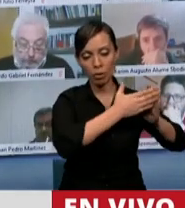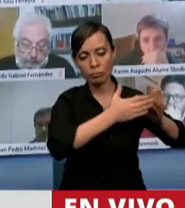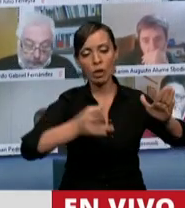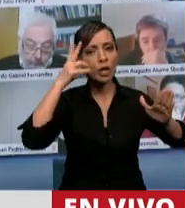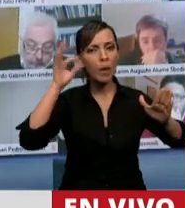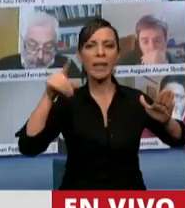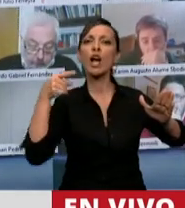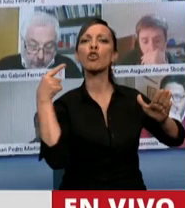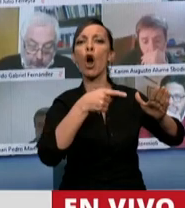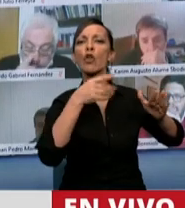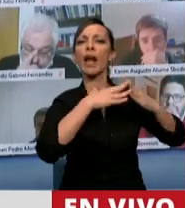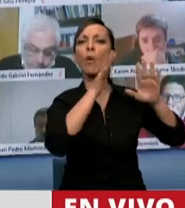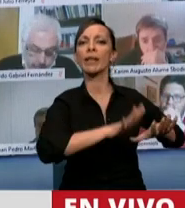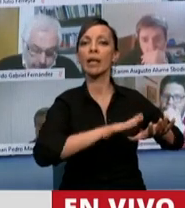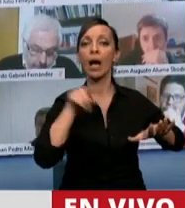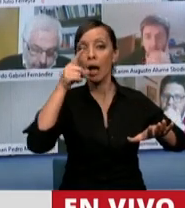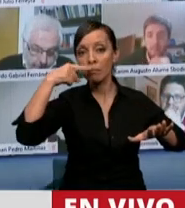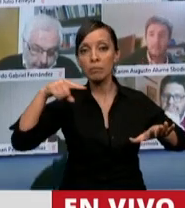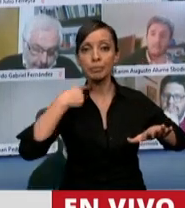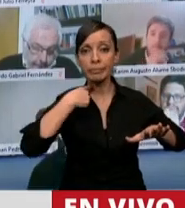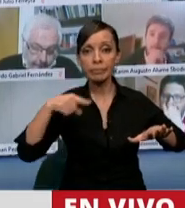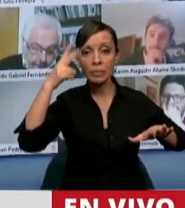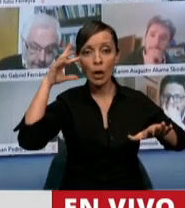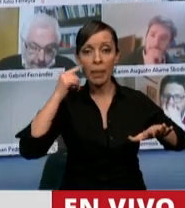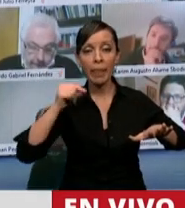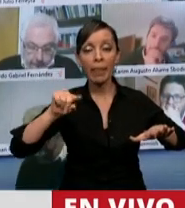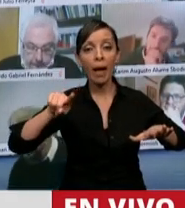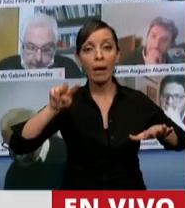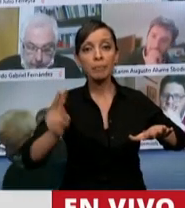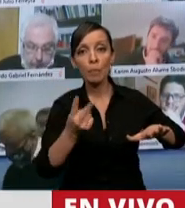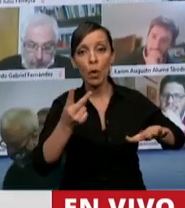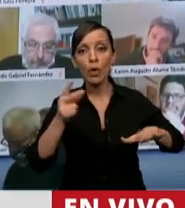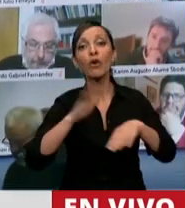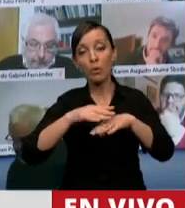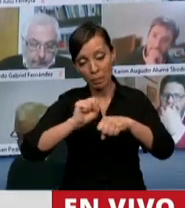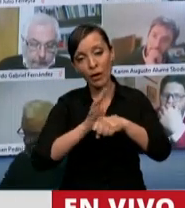90 murió contagiado de coronavirus